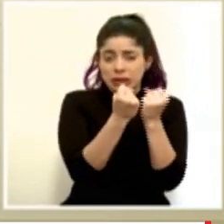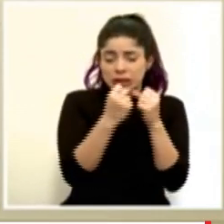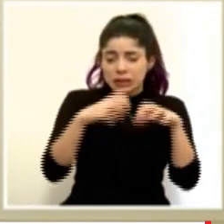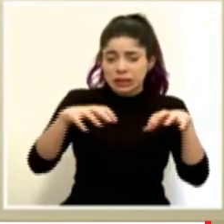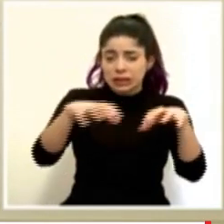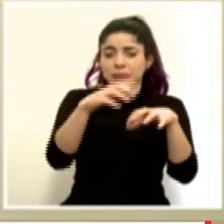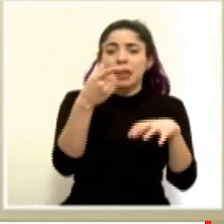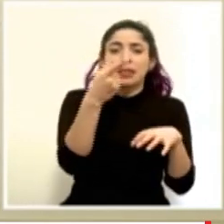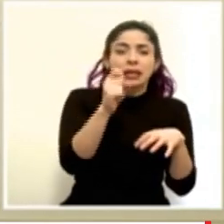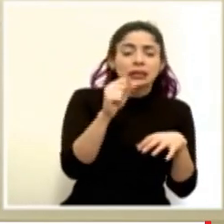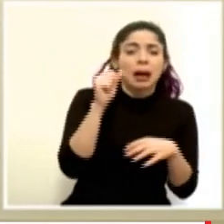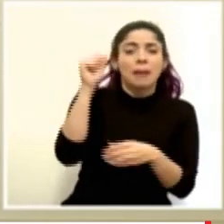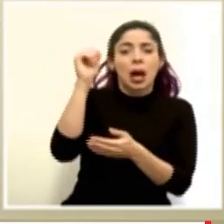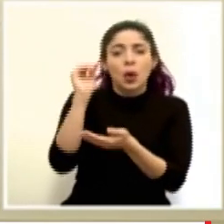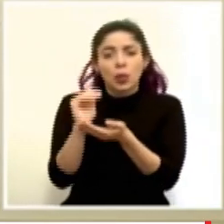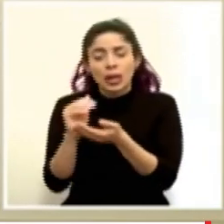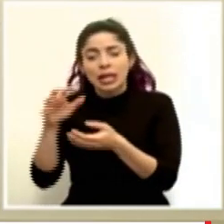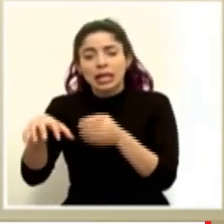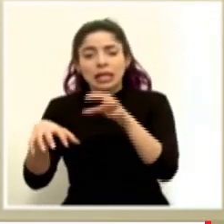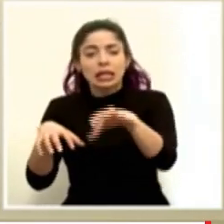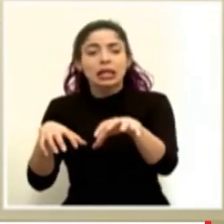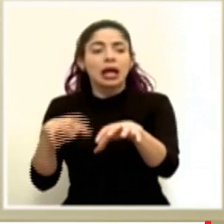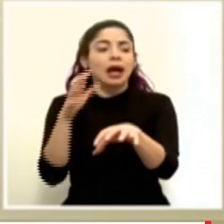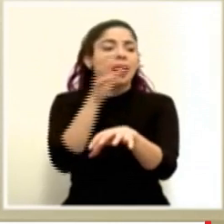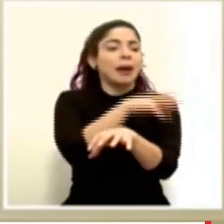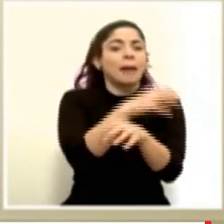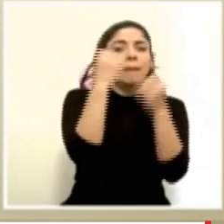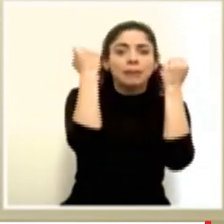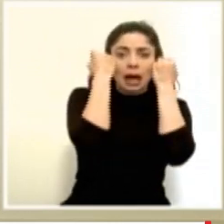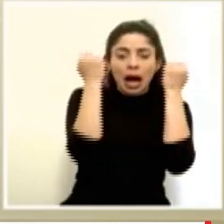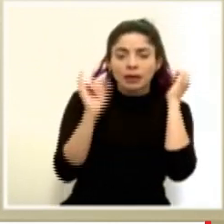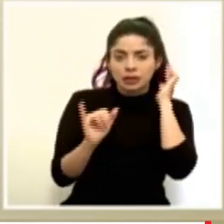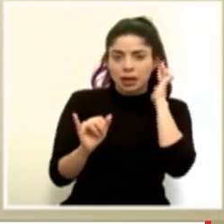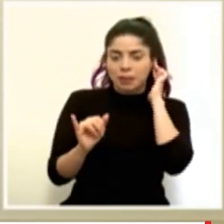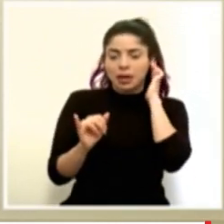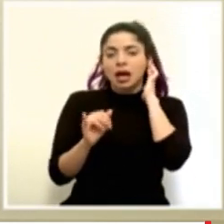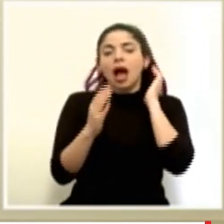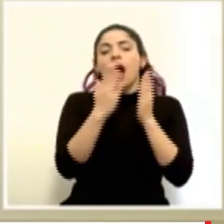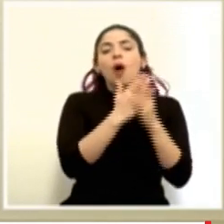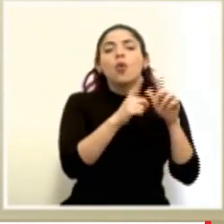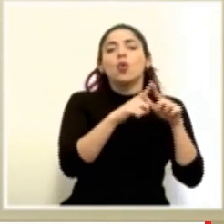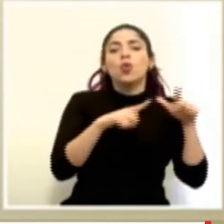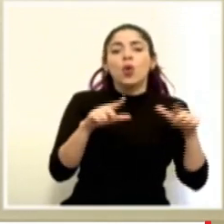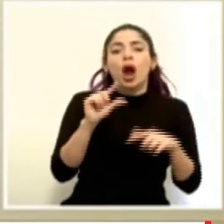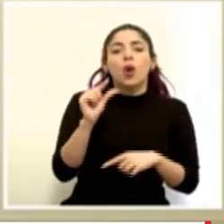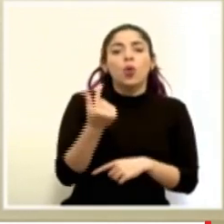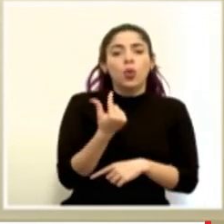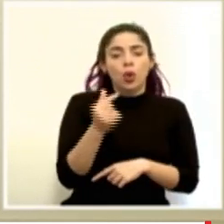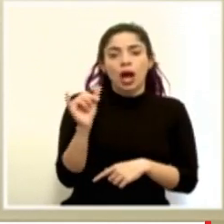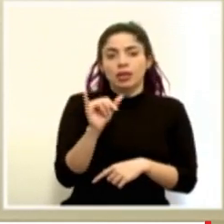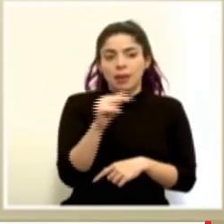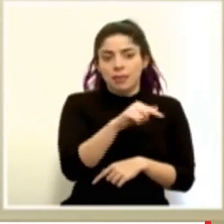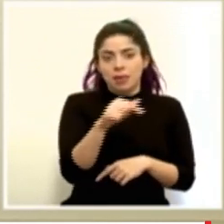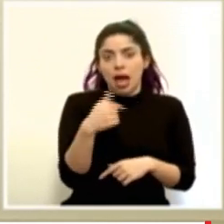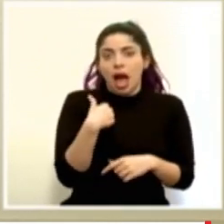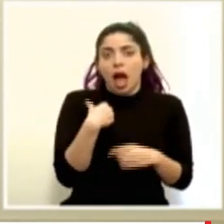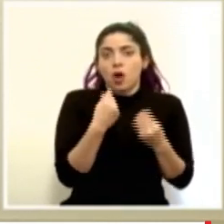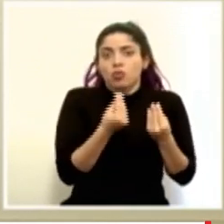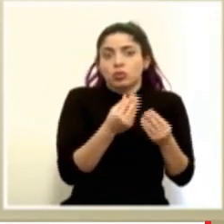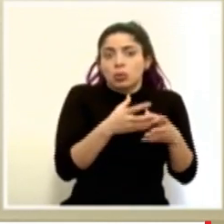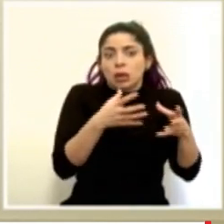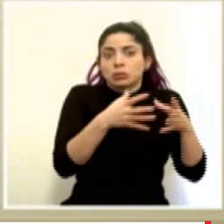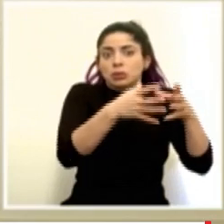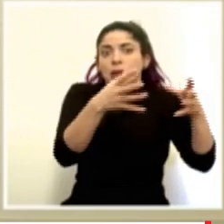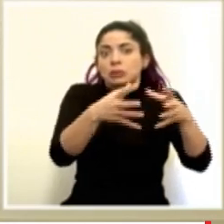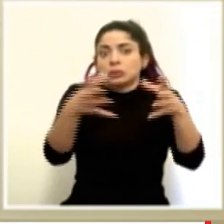en Desamparados, en Alajuelita, en Pavas también, ¿verdad? En ciertos lugares de La Uruca, que también han venido acumulando muchos más